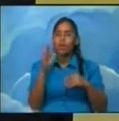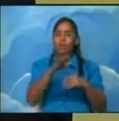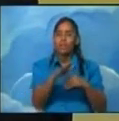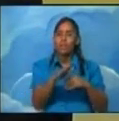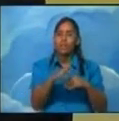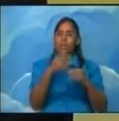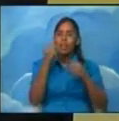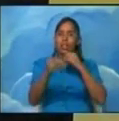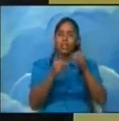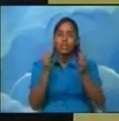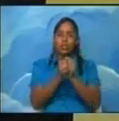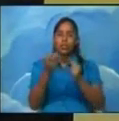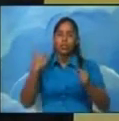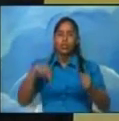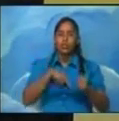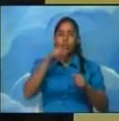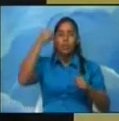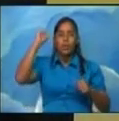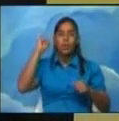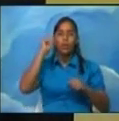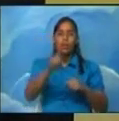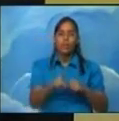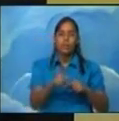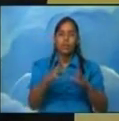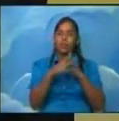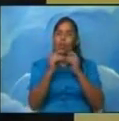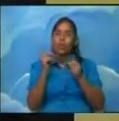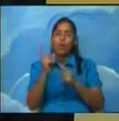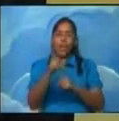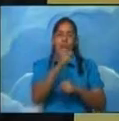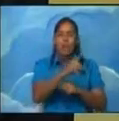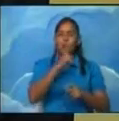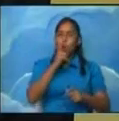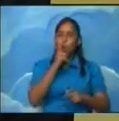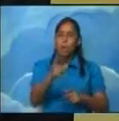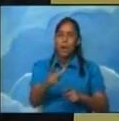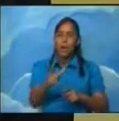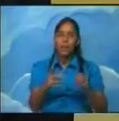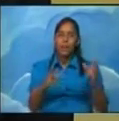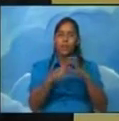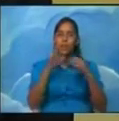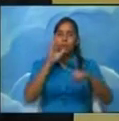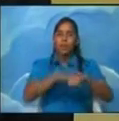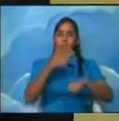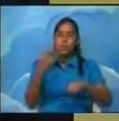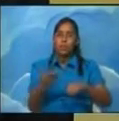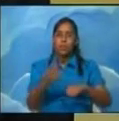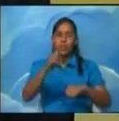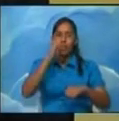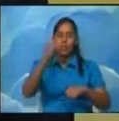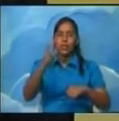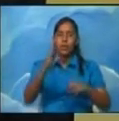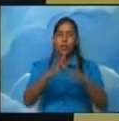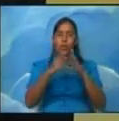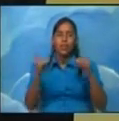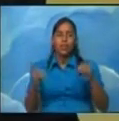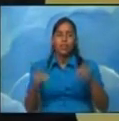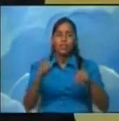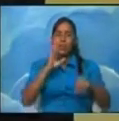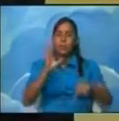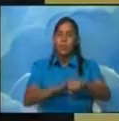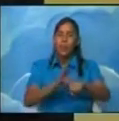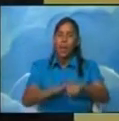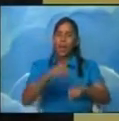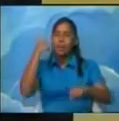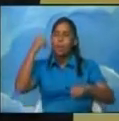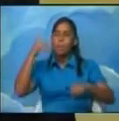nosotros, pero recuerden también estos ejemplos malos. Porque Dios castiga el pecado para que